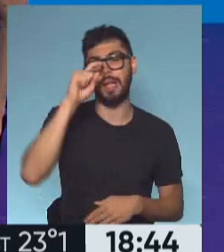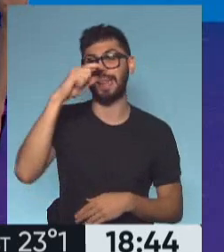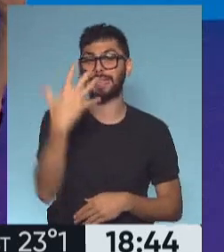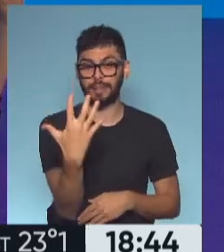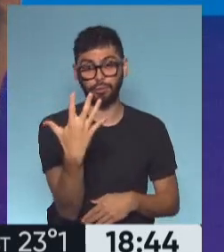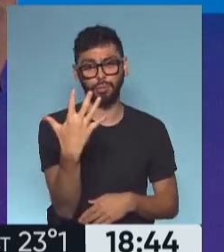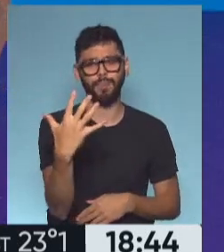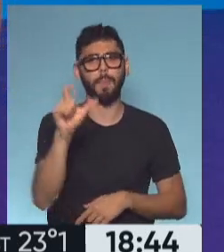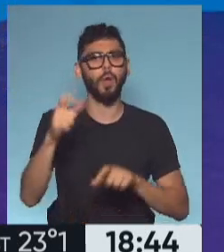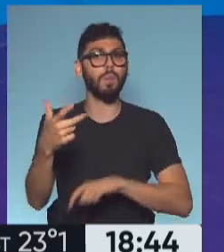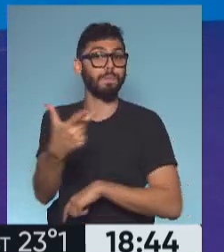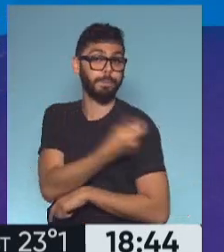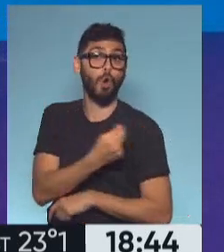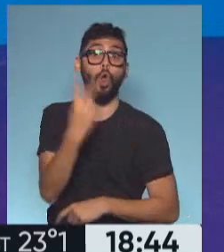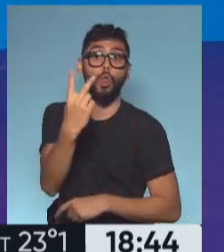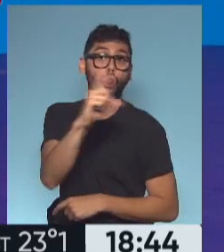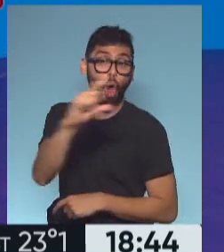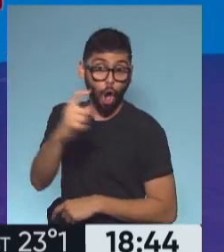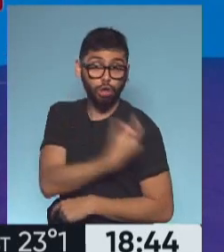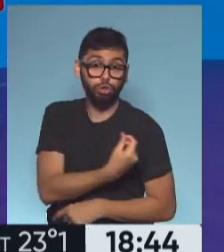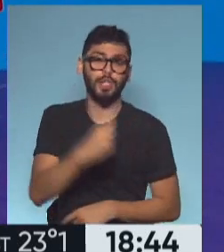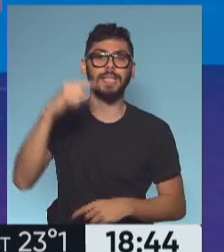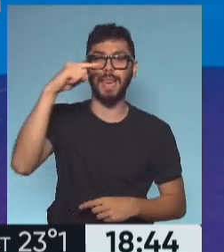4.777.675. Y los vacunados con dos dosis,